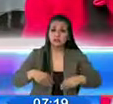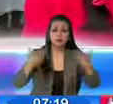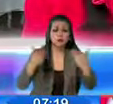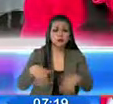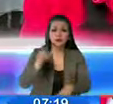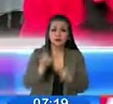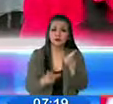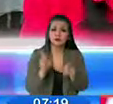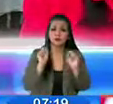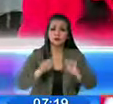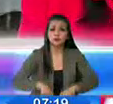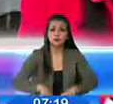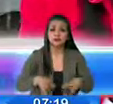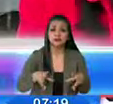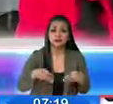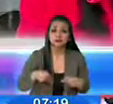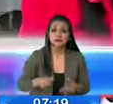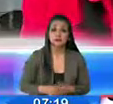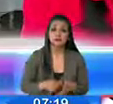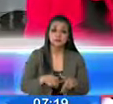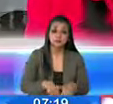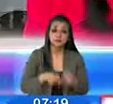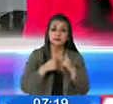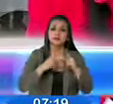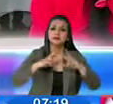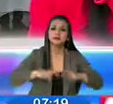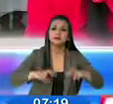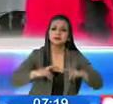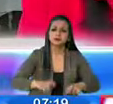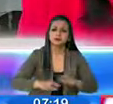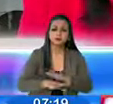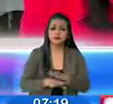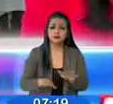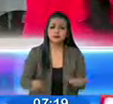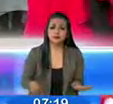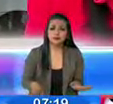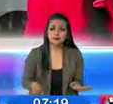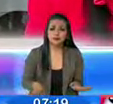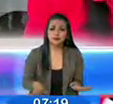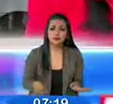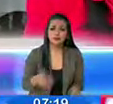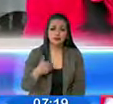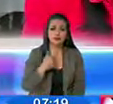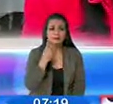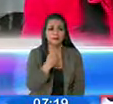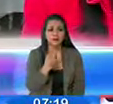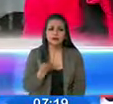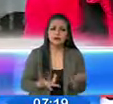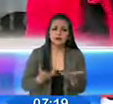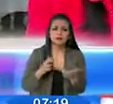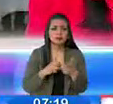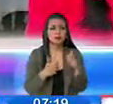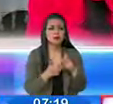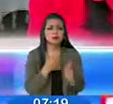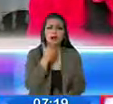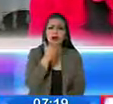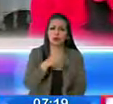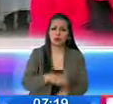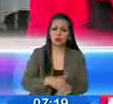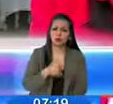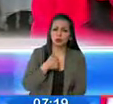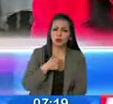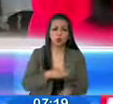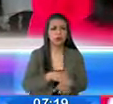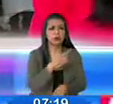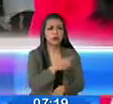venga, y aperturar la investigación. Y eso es todo. Así que yo no lo veo que tengamos que estar en este tema de